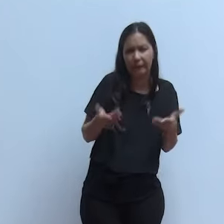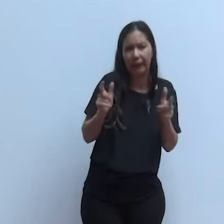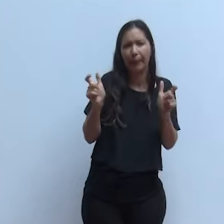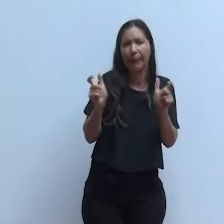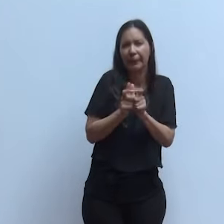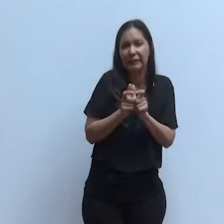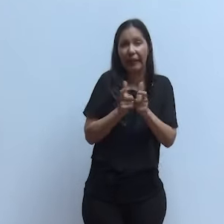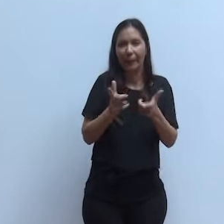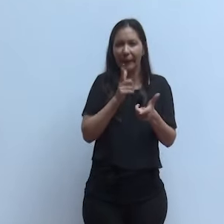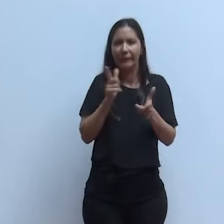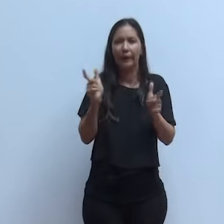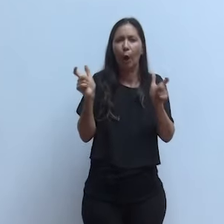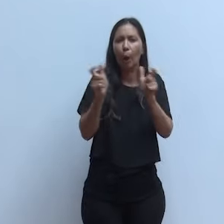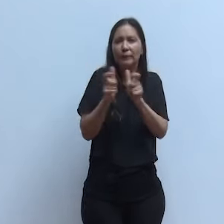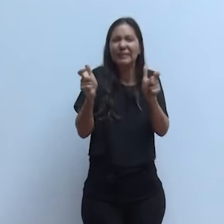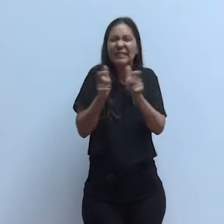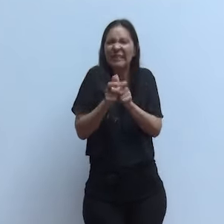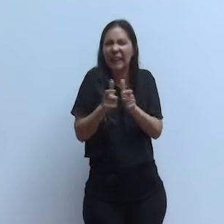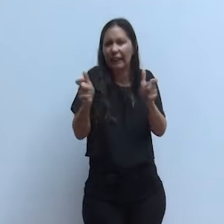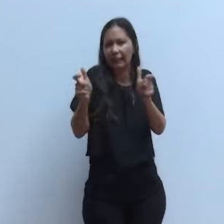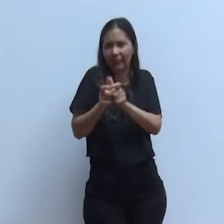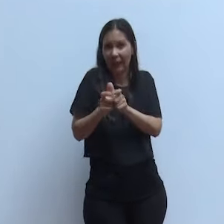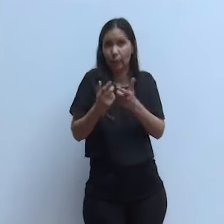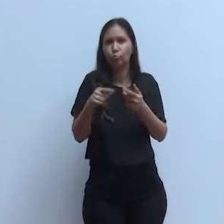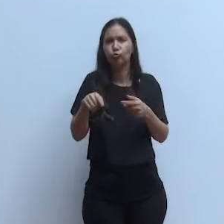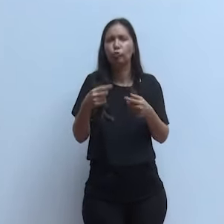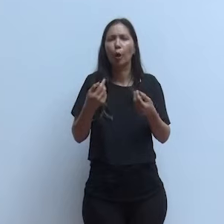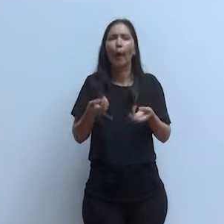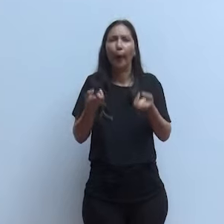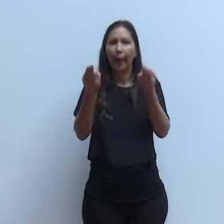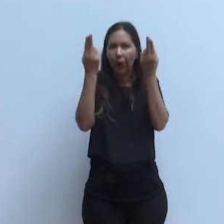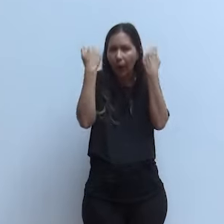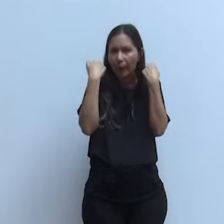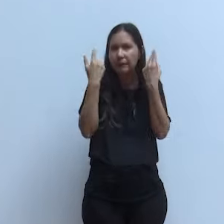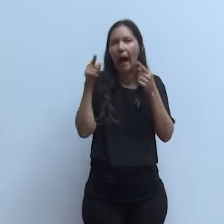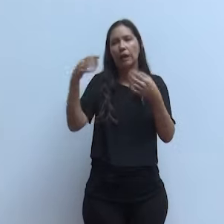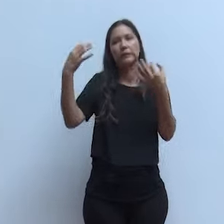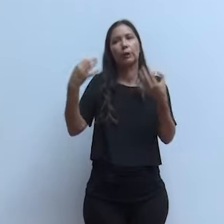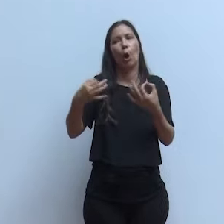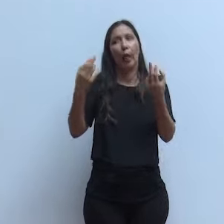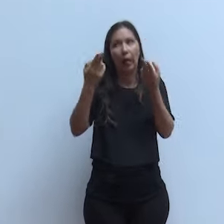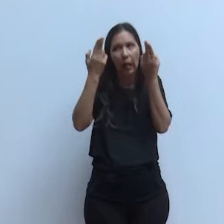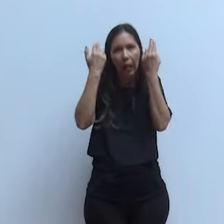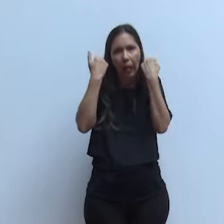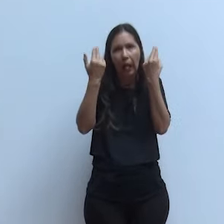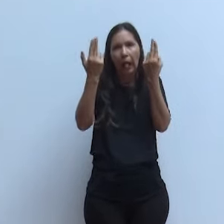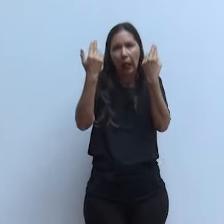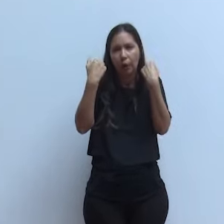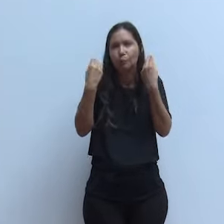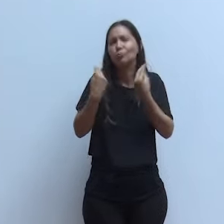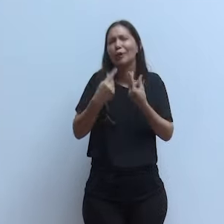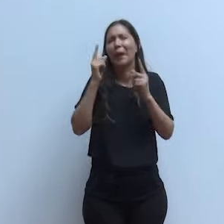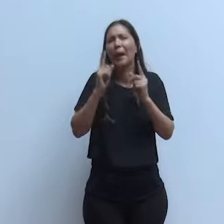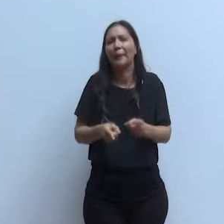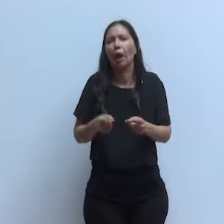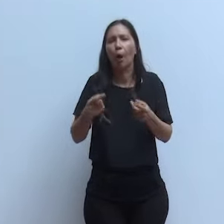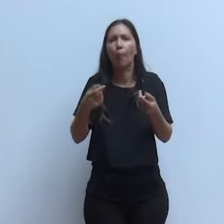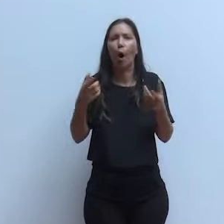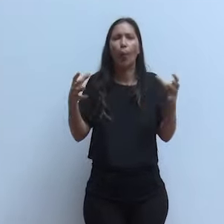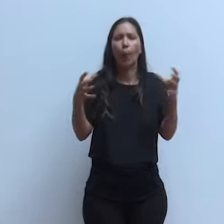mucha rosca mucha obediencia a la línea correcta hay mucho autobombo hay mucha hay mucho via cruis